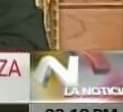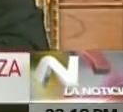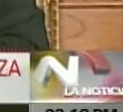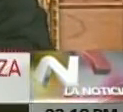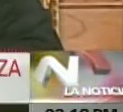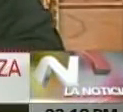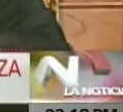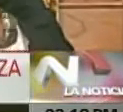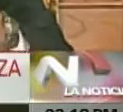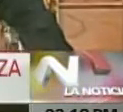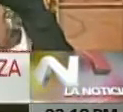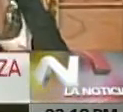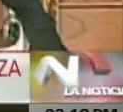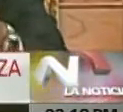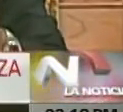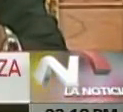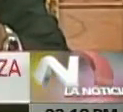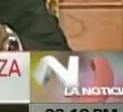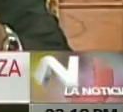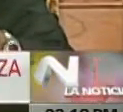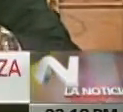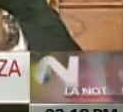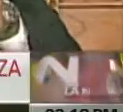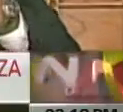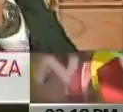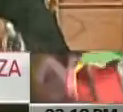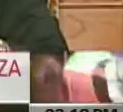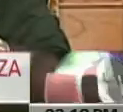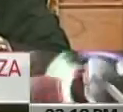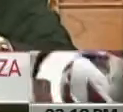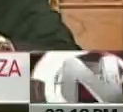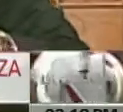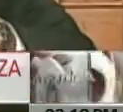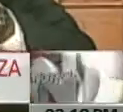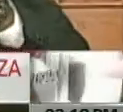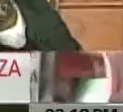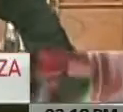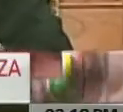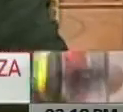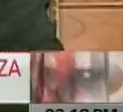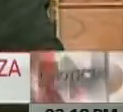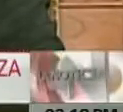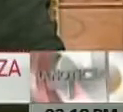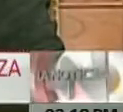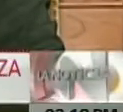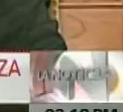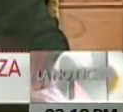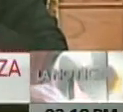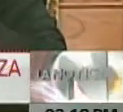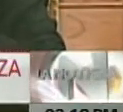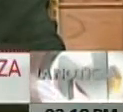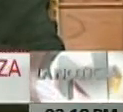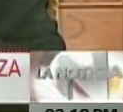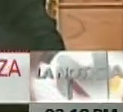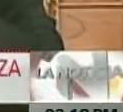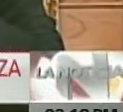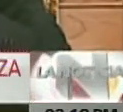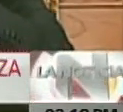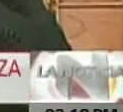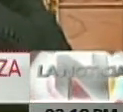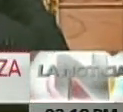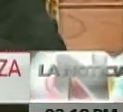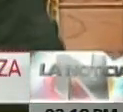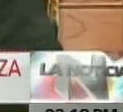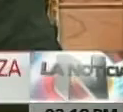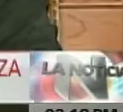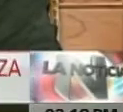todo, todo, todo, en su presente y en su futuro, para su recuperación, para su desarrollo. Estos tres grandes